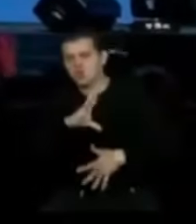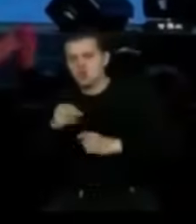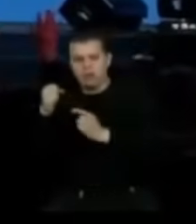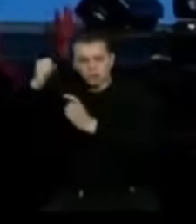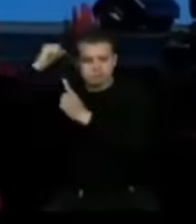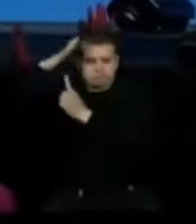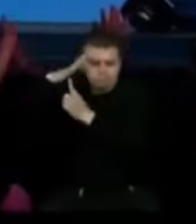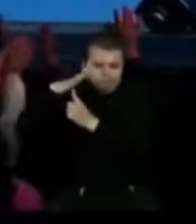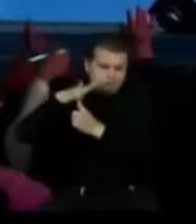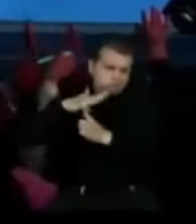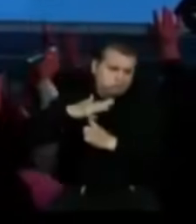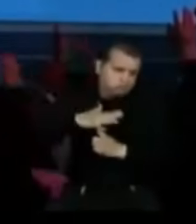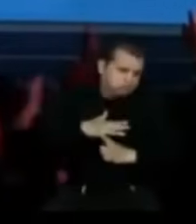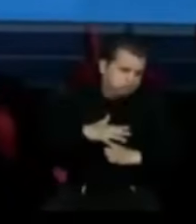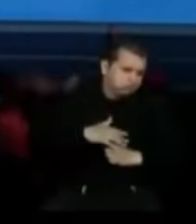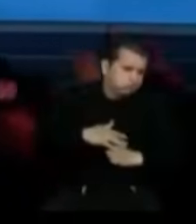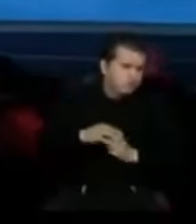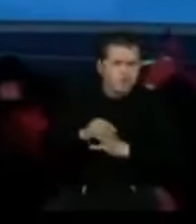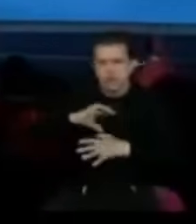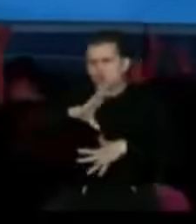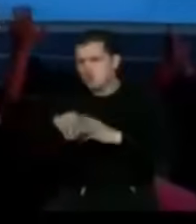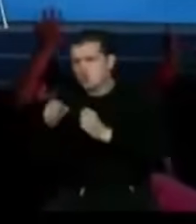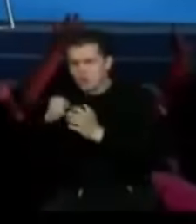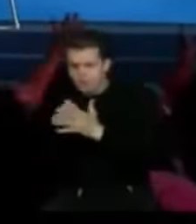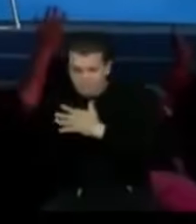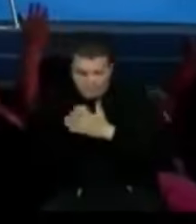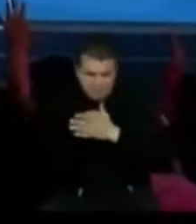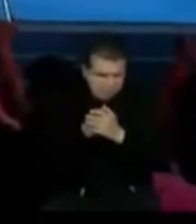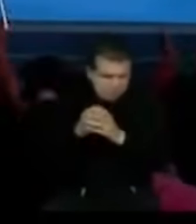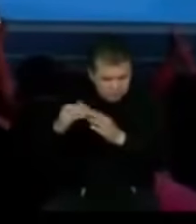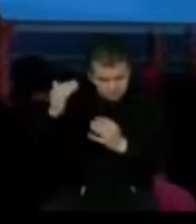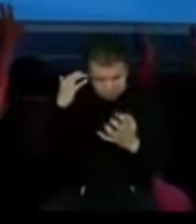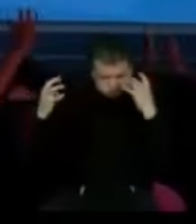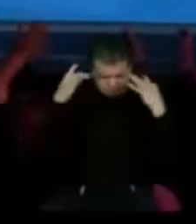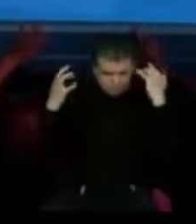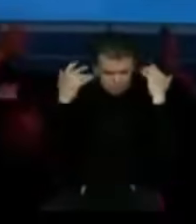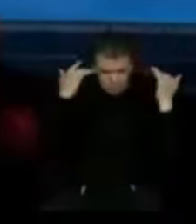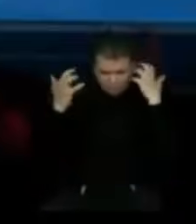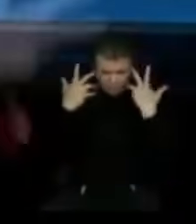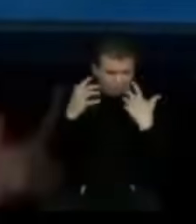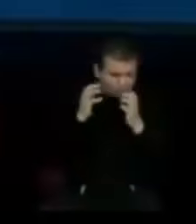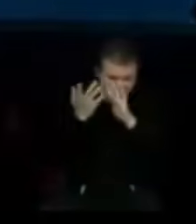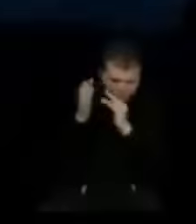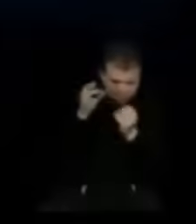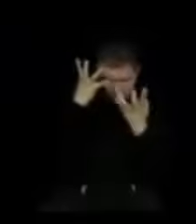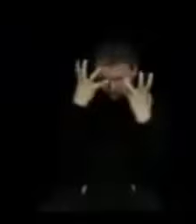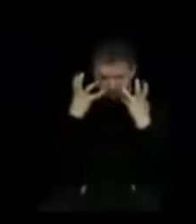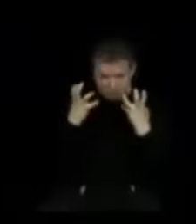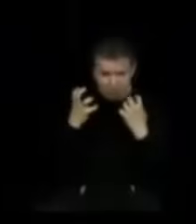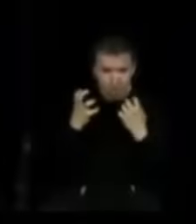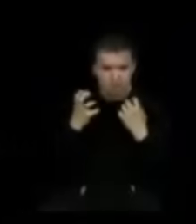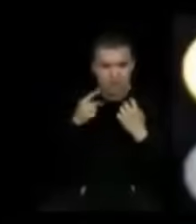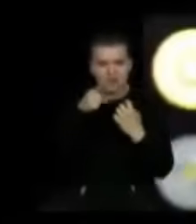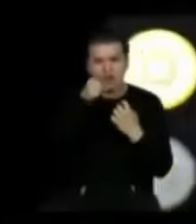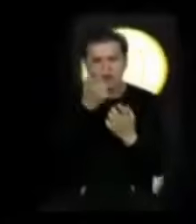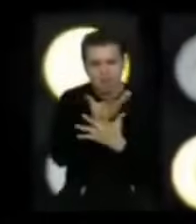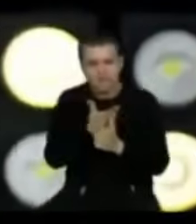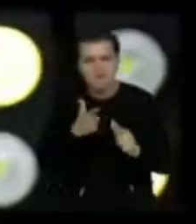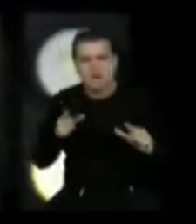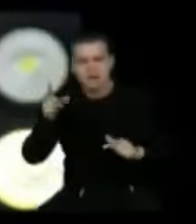opresión, de todo tormento, de todo suicidio, de toda muerte, de toda angustia.